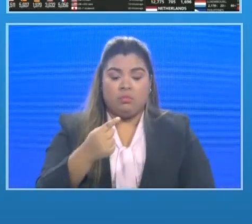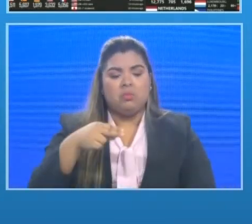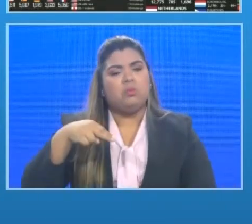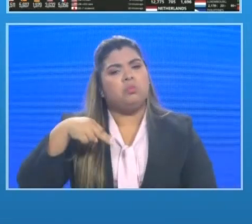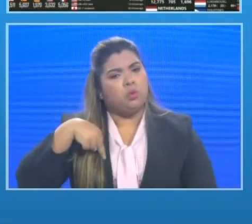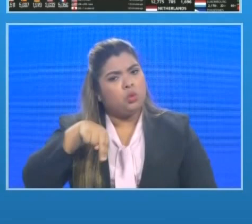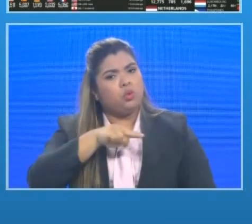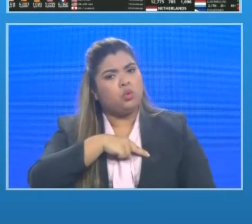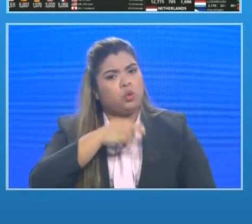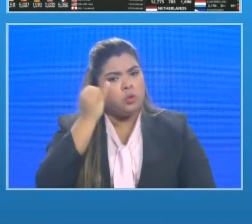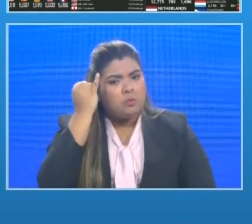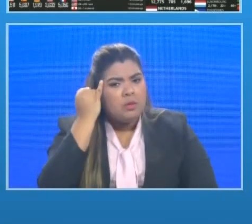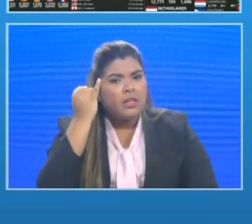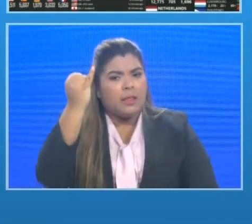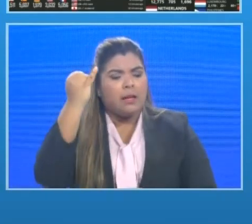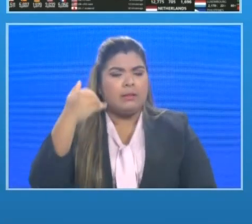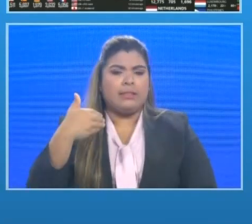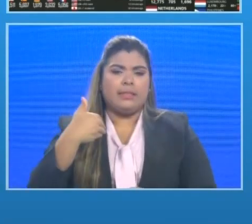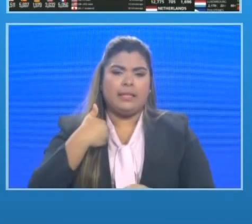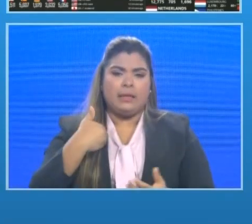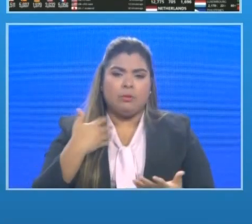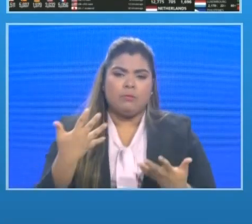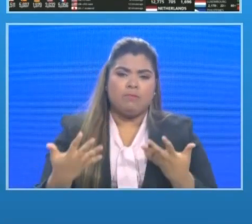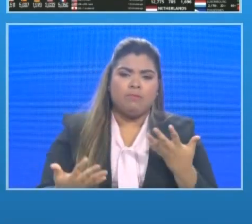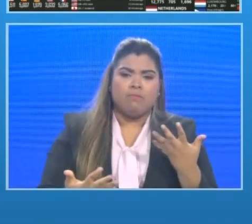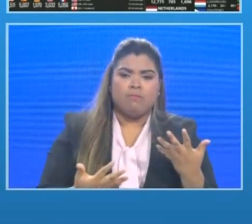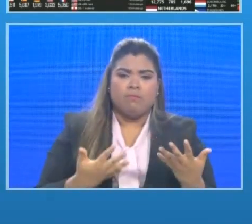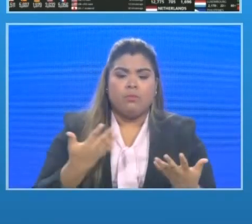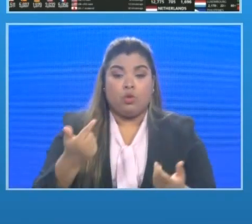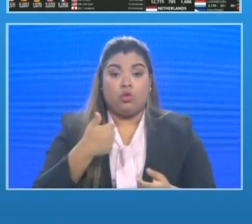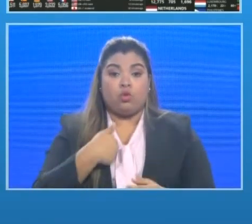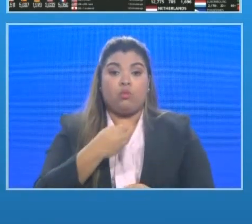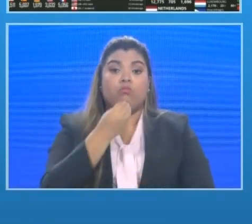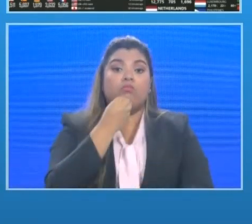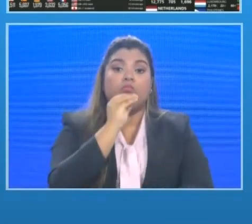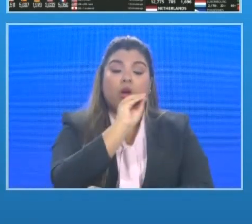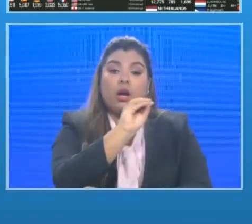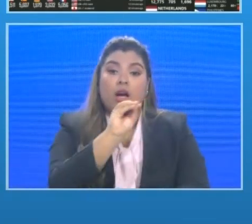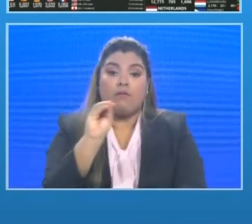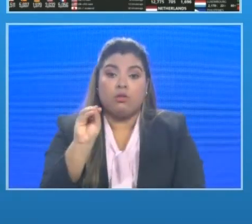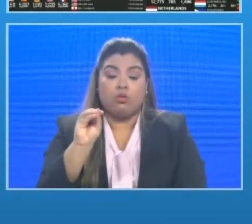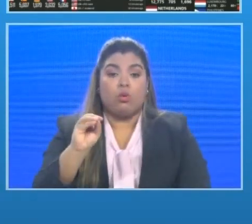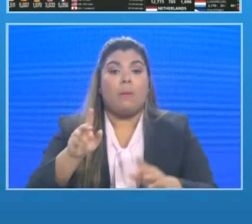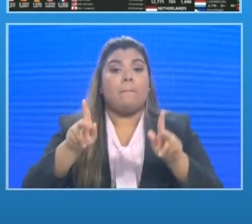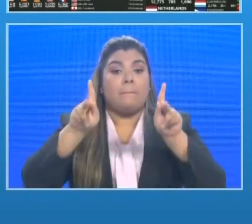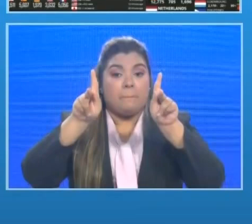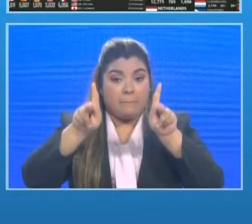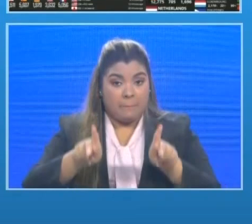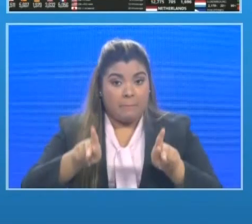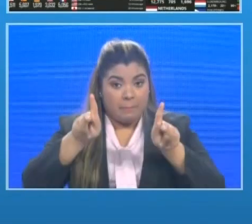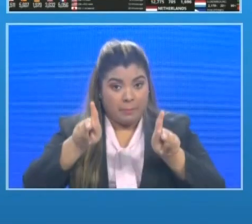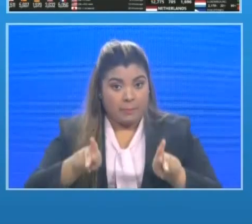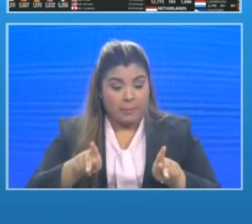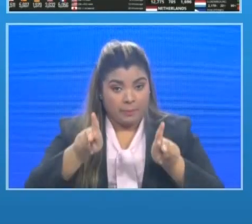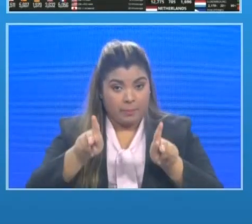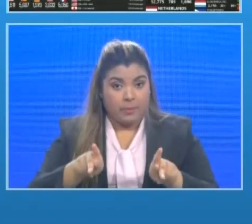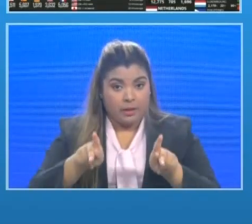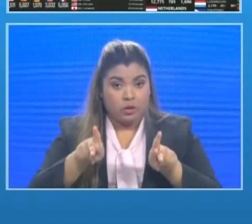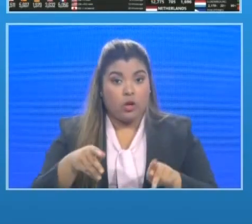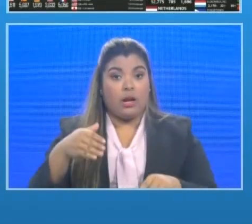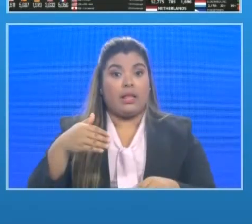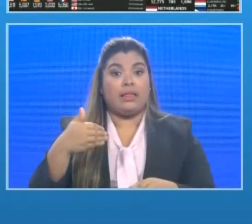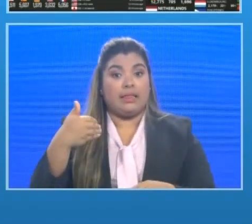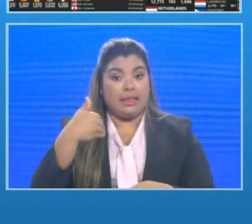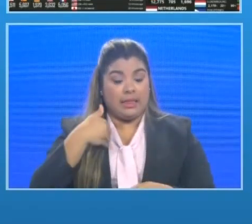de descentralización, anuncio que los pacientes que reciben bolsa